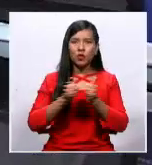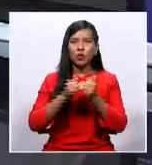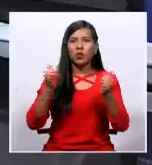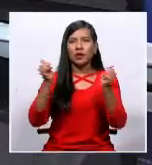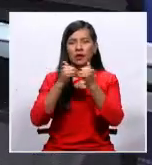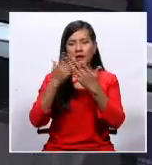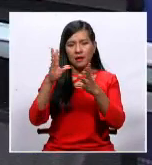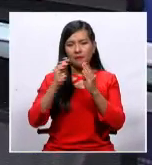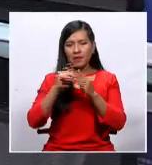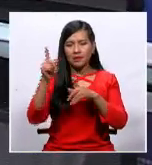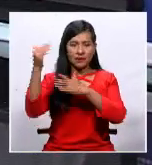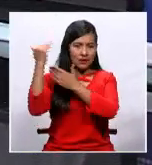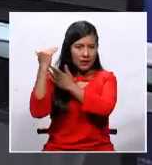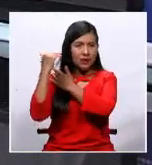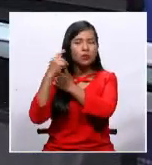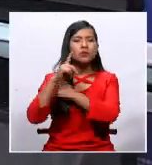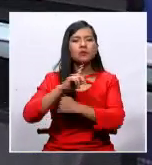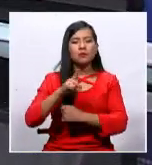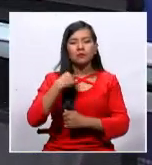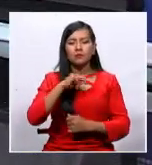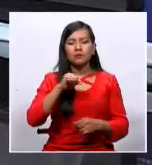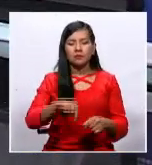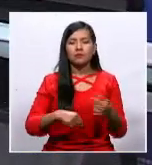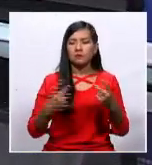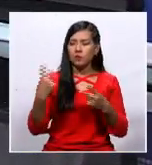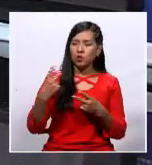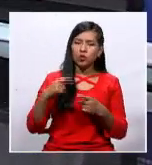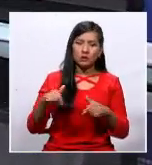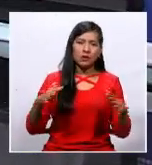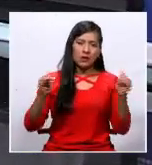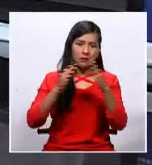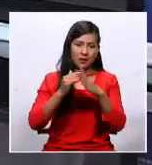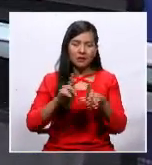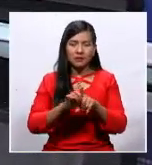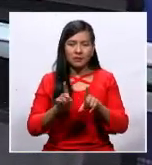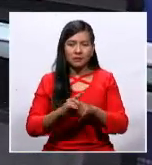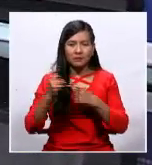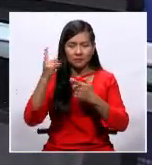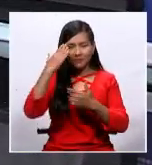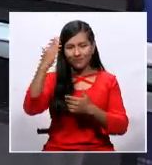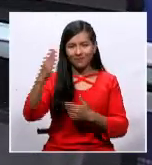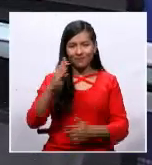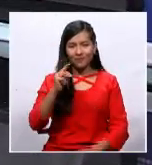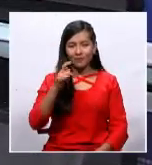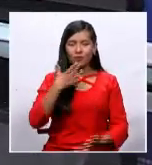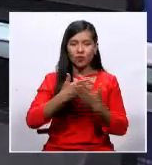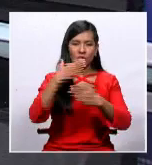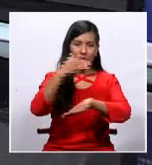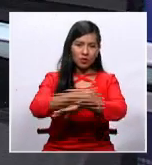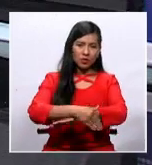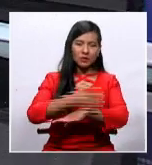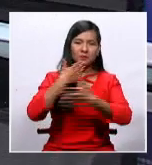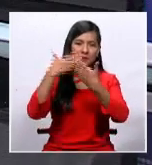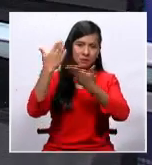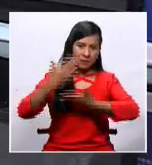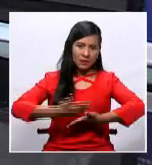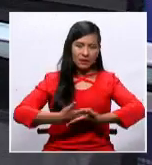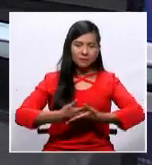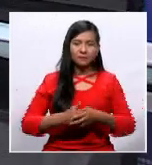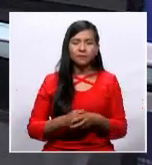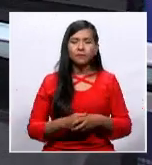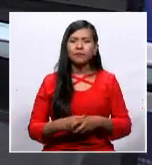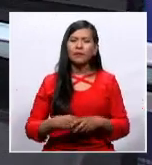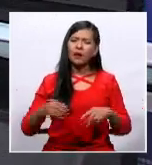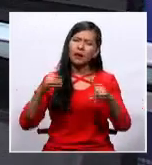Cruz, Camila Ugalde acá en La Paz, y quien te habla, Iván Maldonado. ¿Cómo estás, Marcelo? Buenas noches, bienvenido al programa.